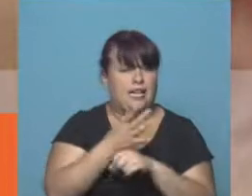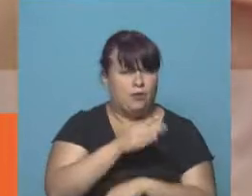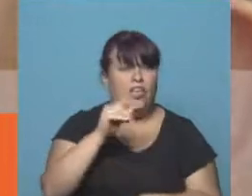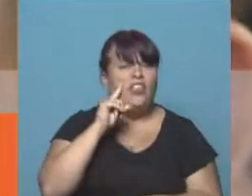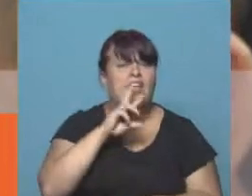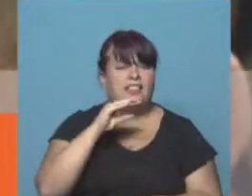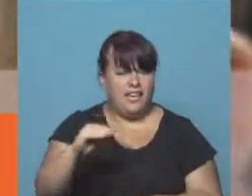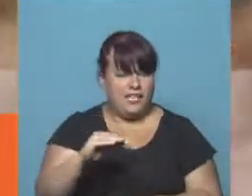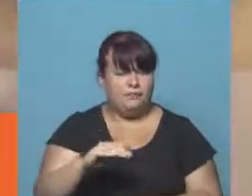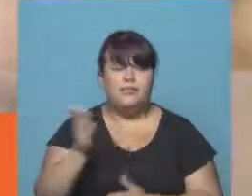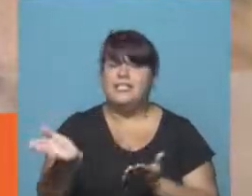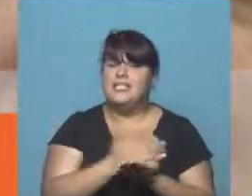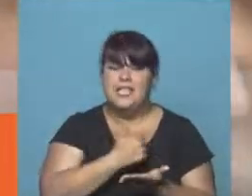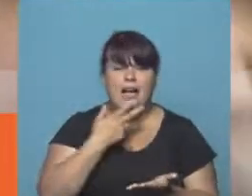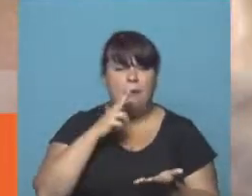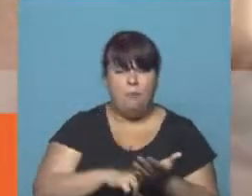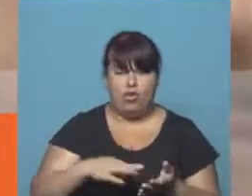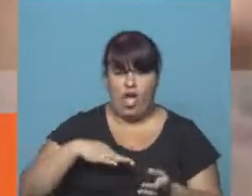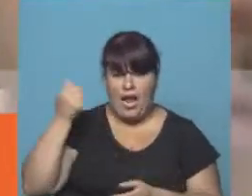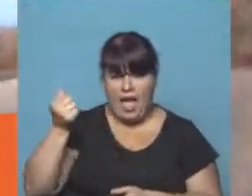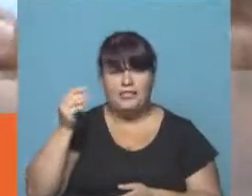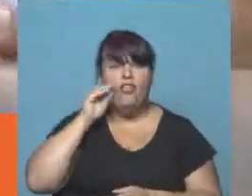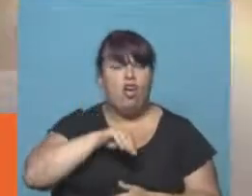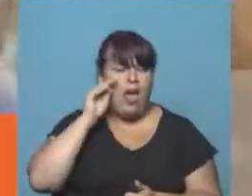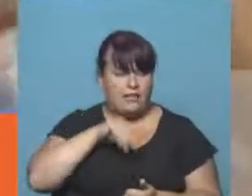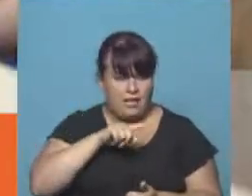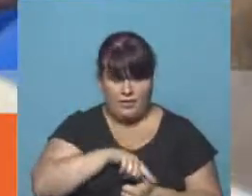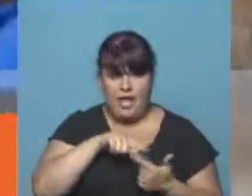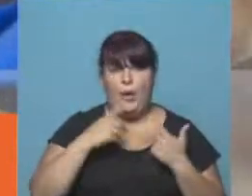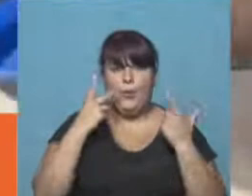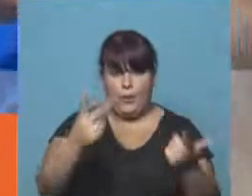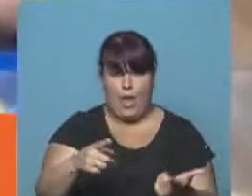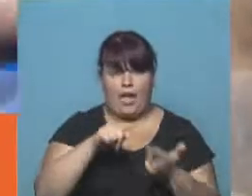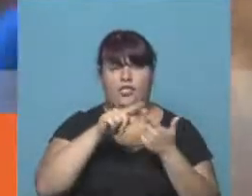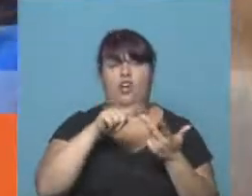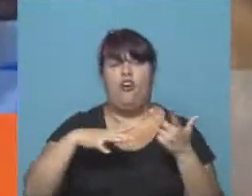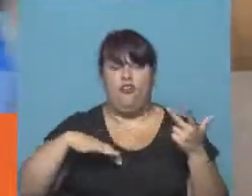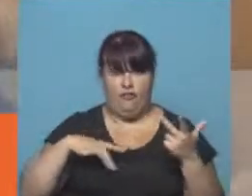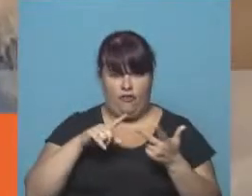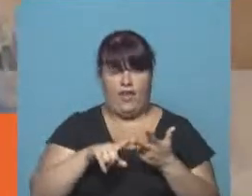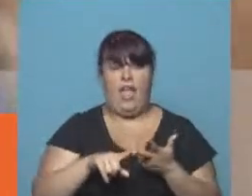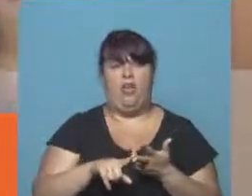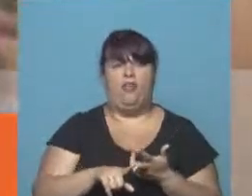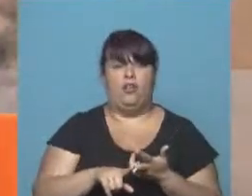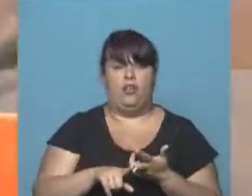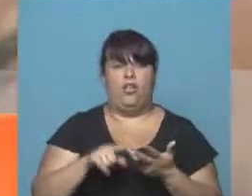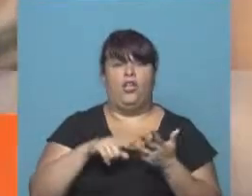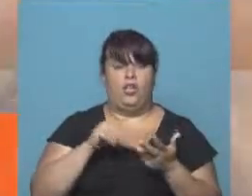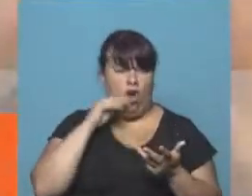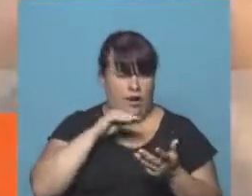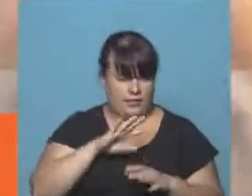Dietrich. Eliminación del impuesto de ganancia en horas extra, viático, feriado y horas